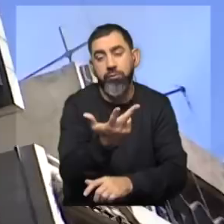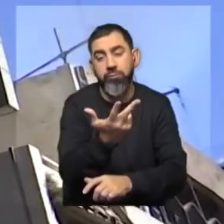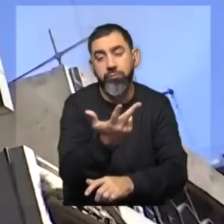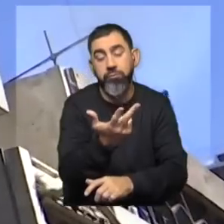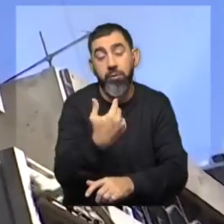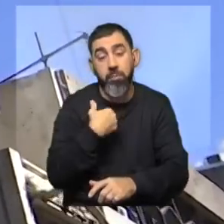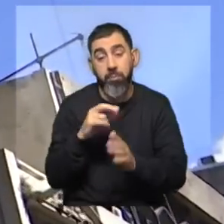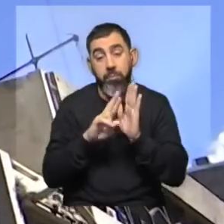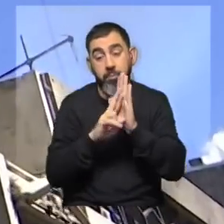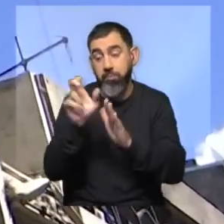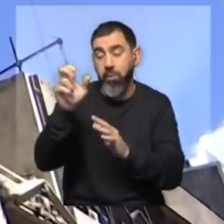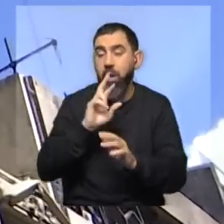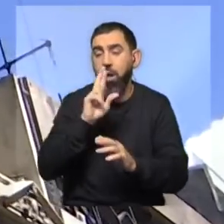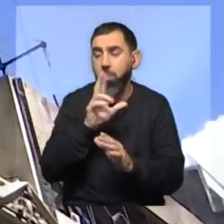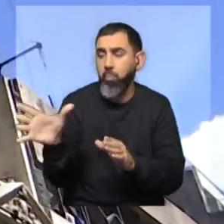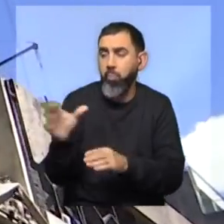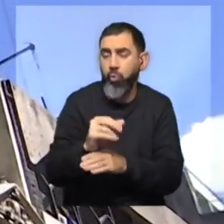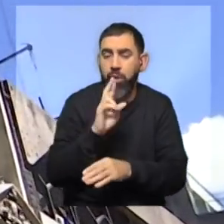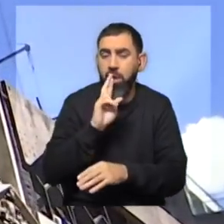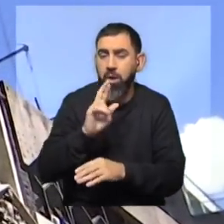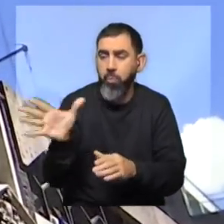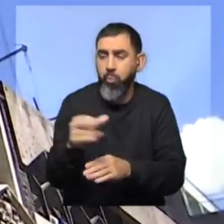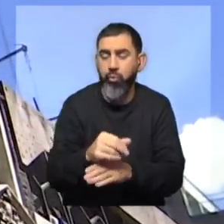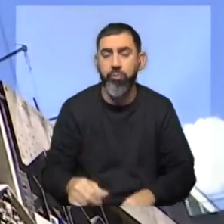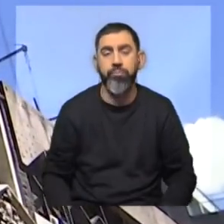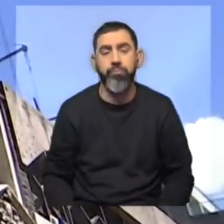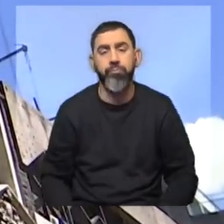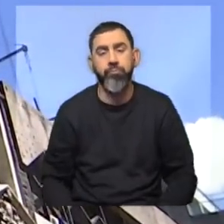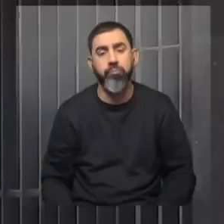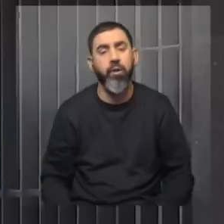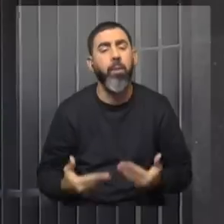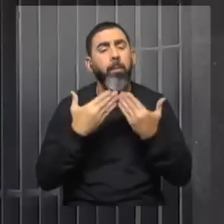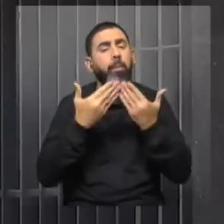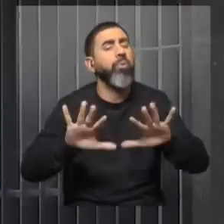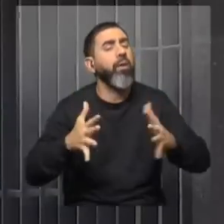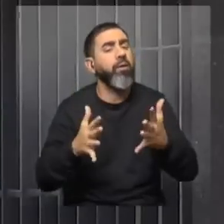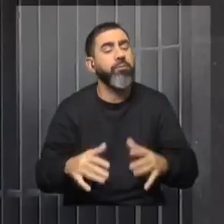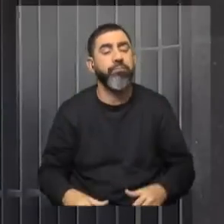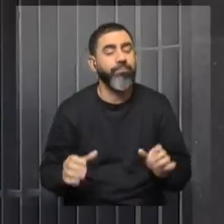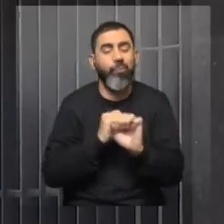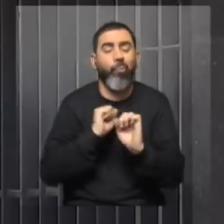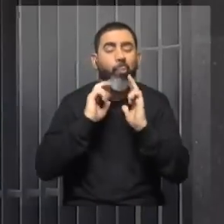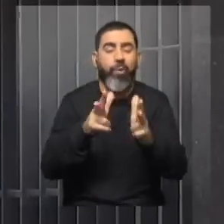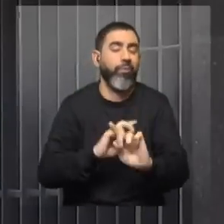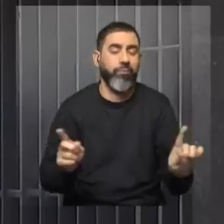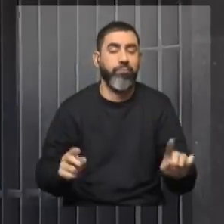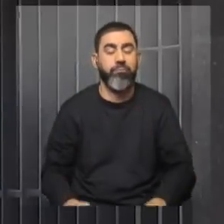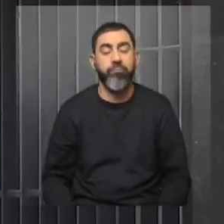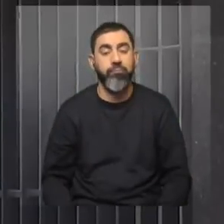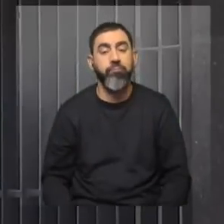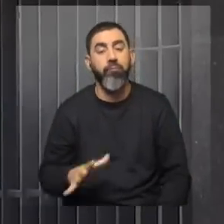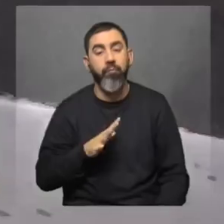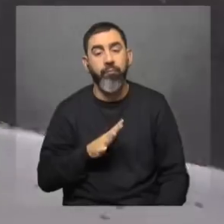mi representado respondió todas las preguntas que que se formularon qué se le preguntó eso no se lo puedo decir